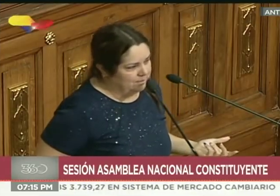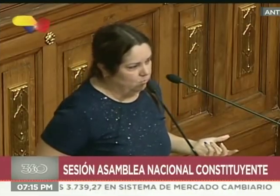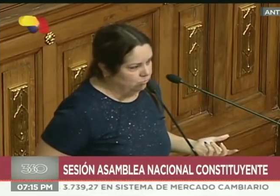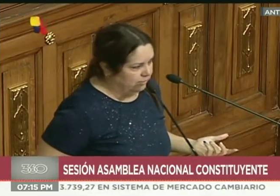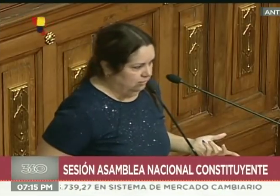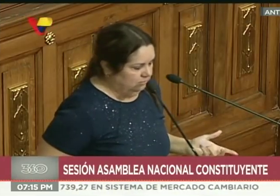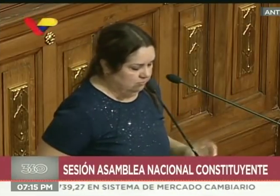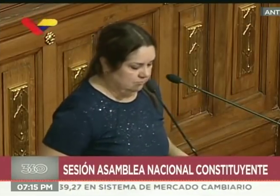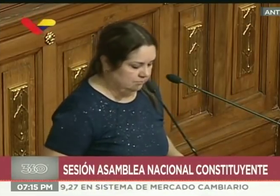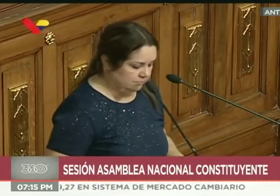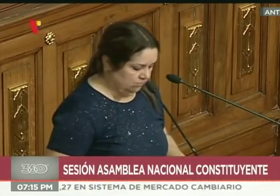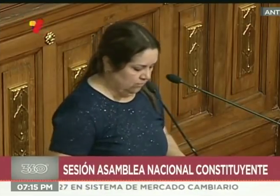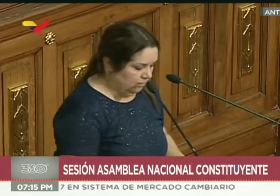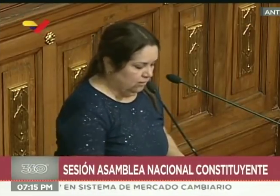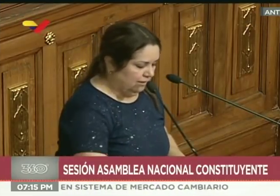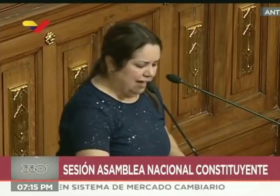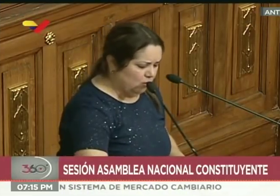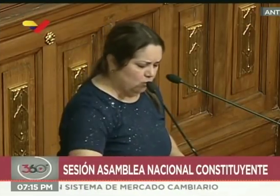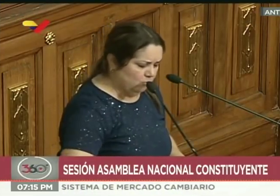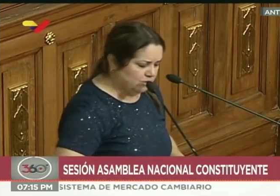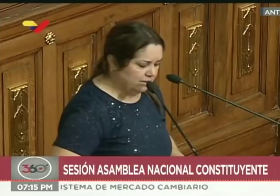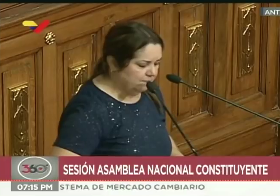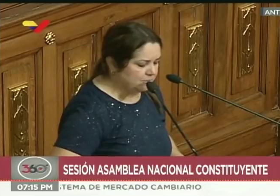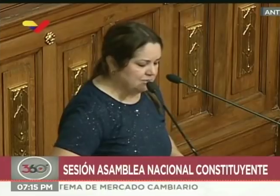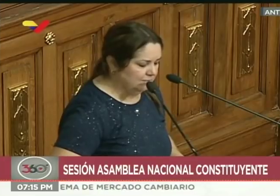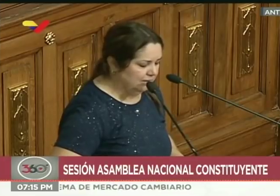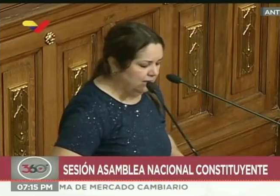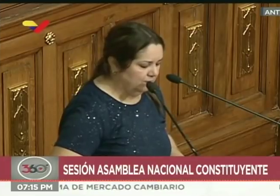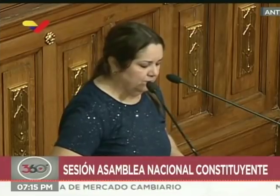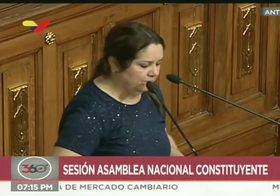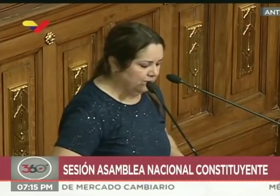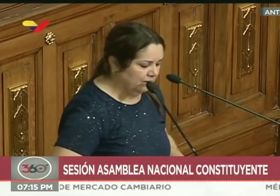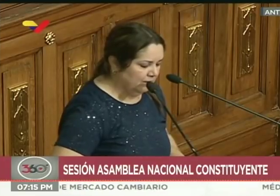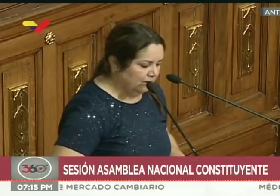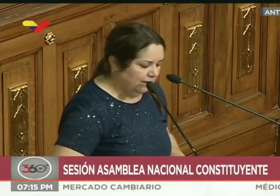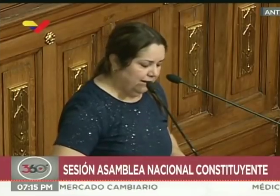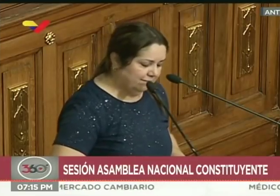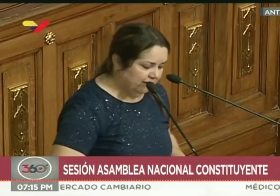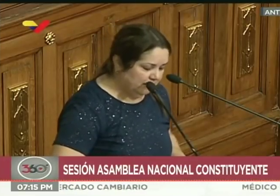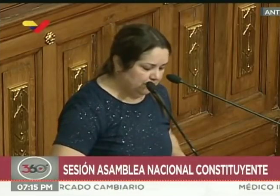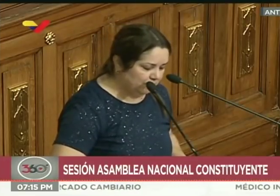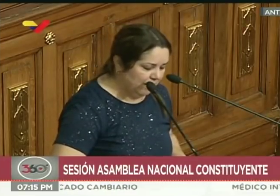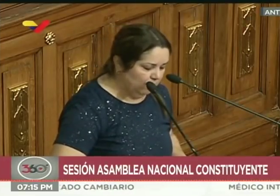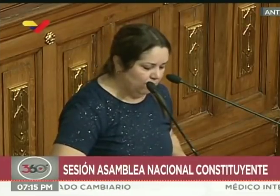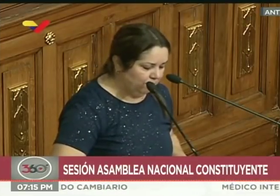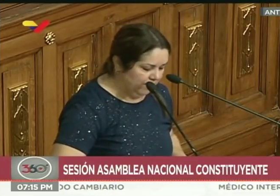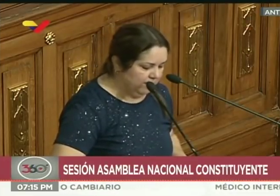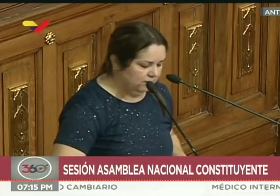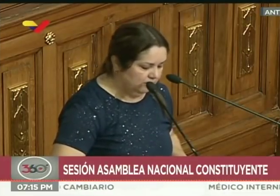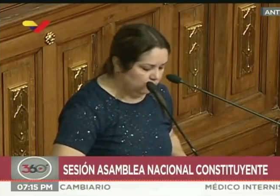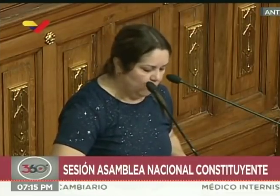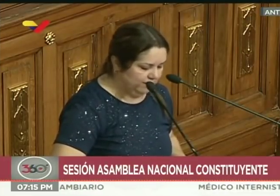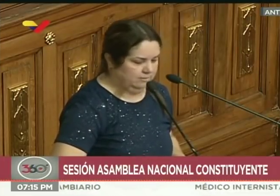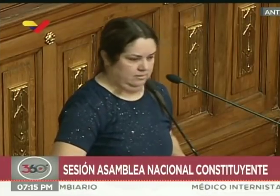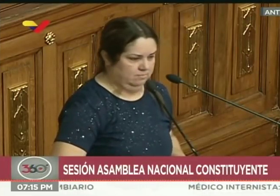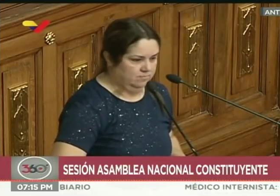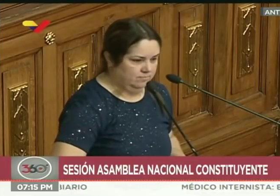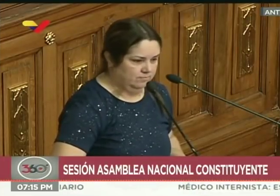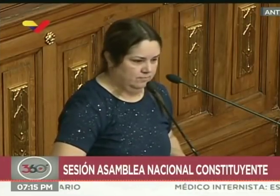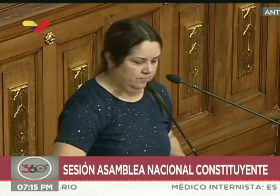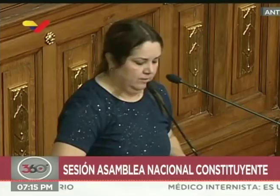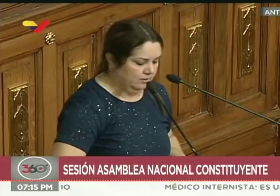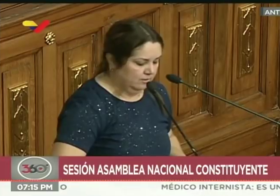me hago una pregunta, y la hago con mucha responsabilidad. Este diputado Franklin